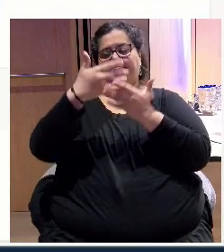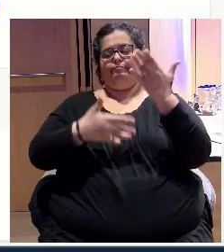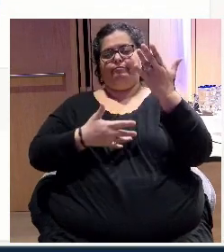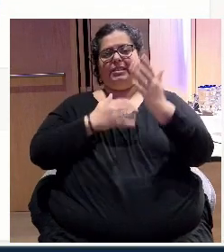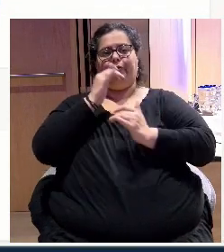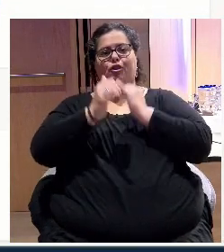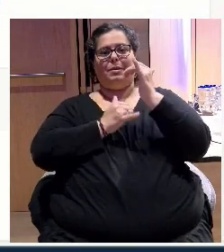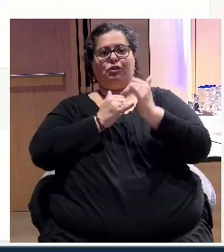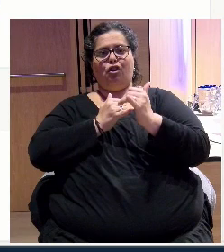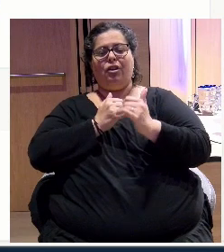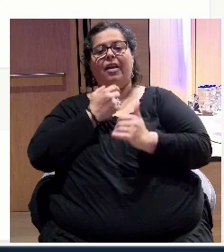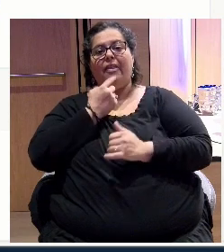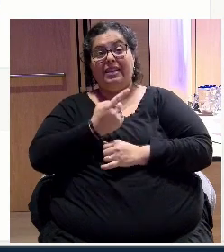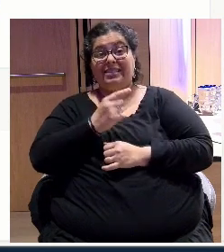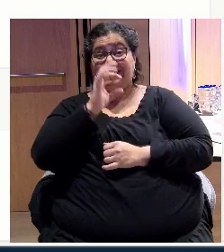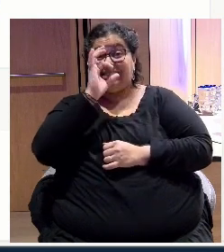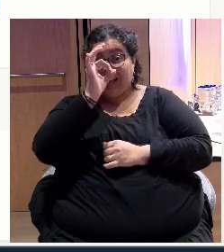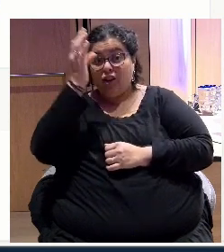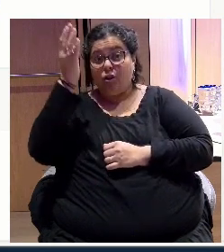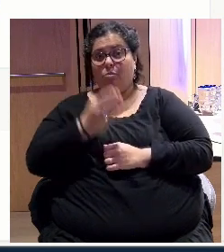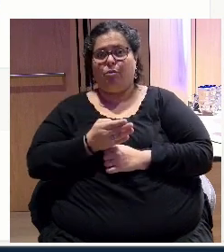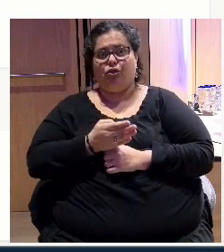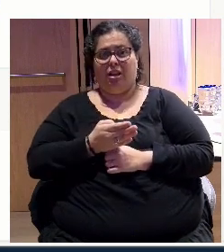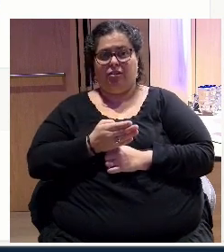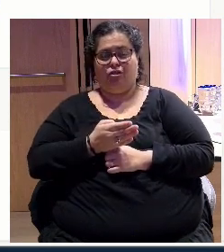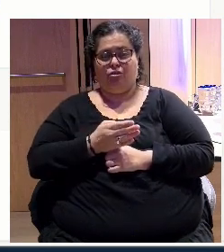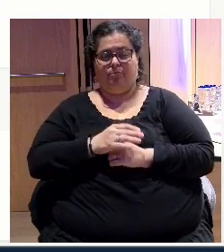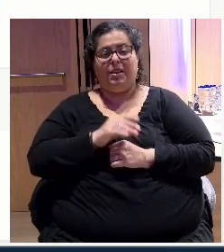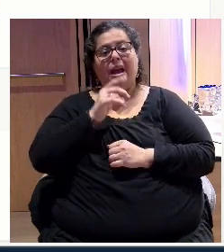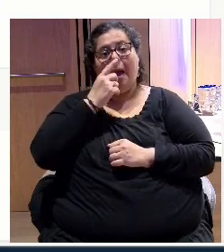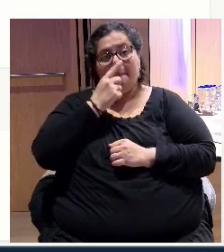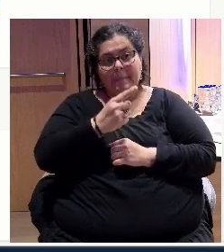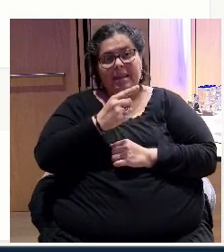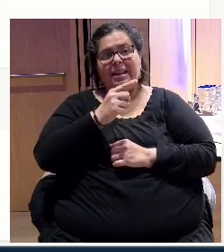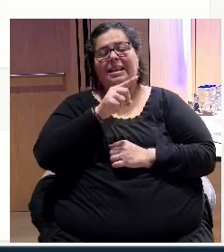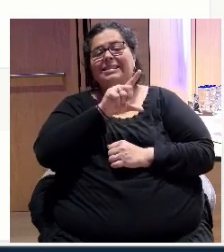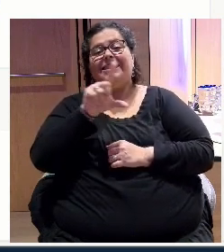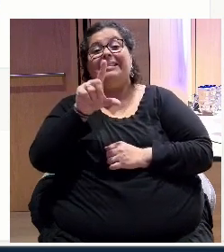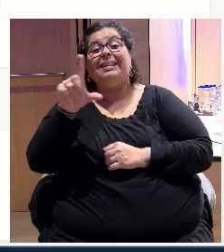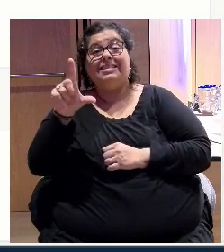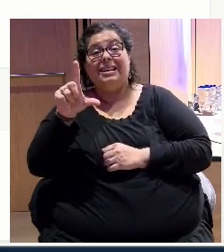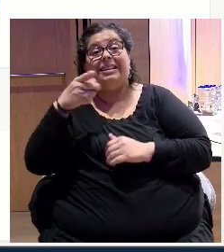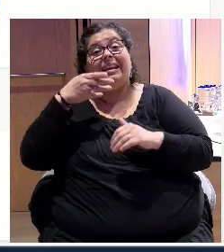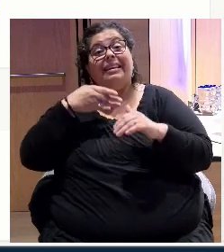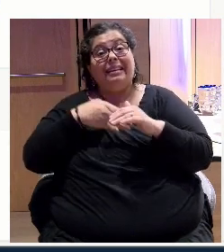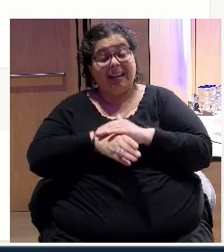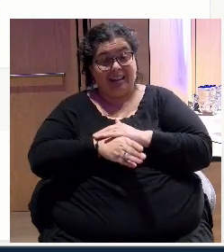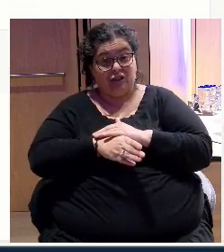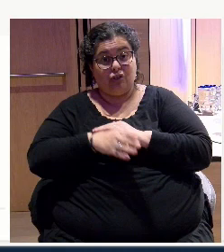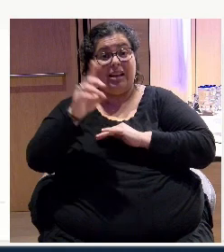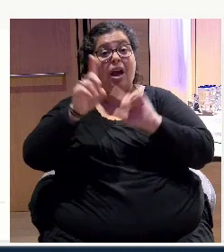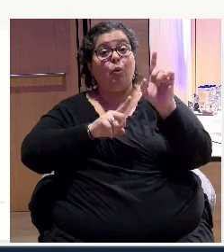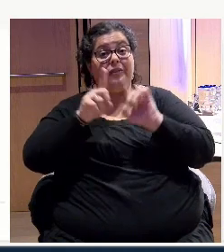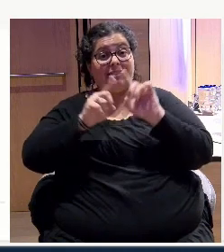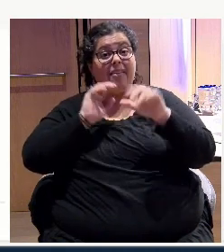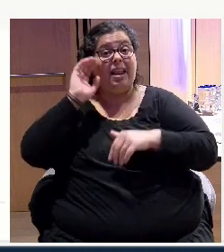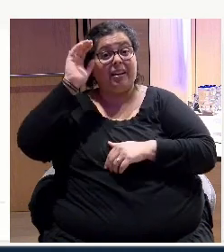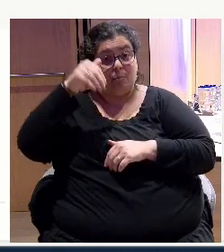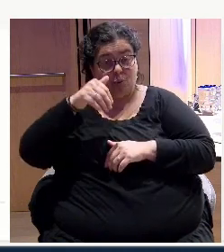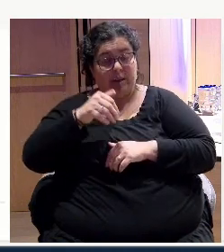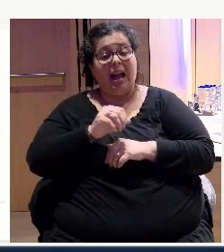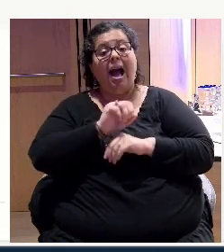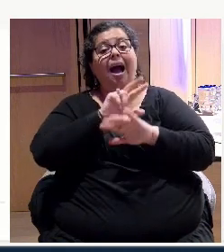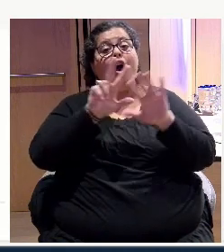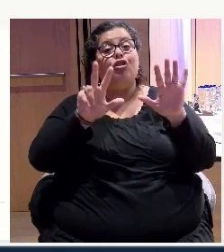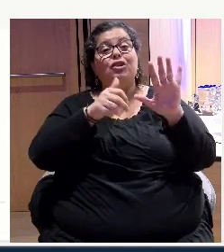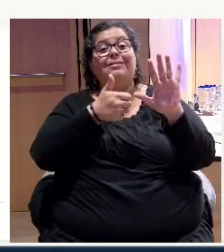que se cumplió para el 0%, 1.077 ingresos hubo en la Universidad de la República, 86